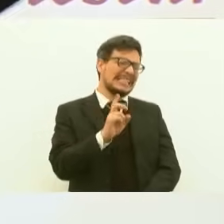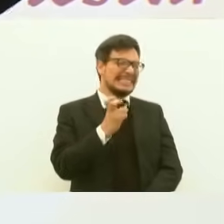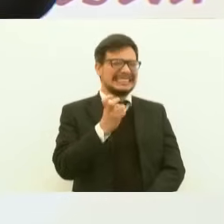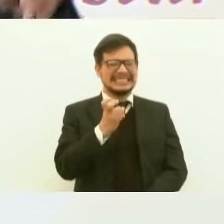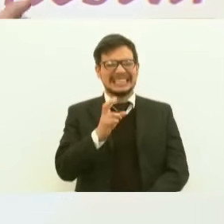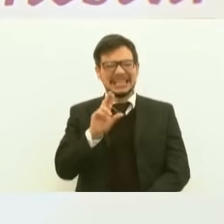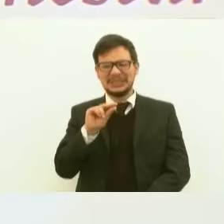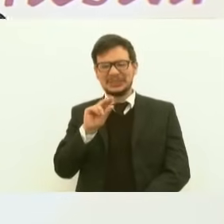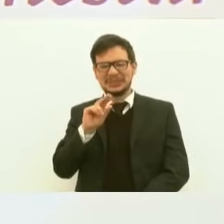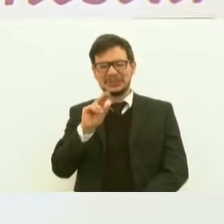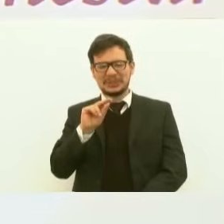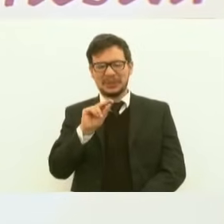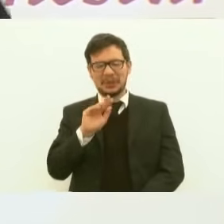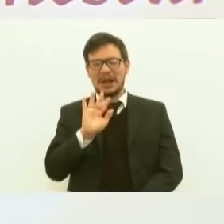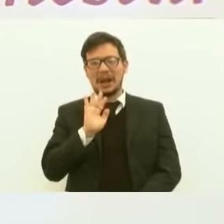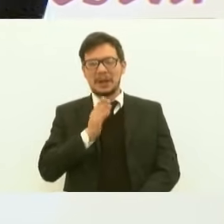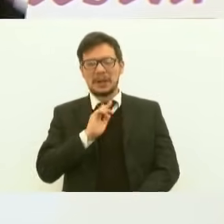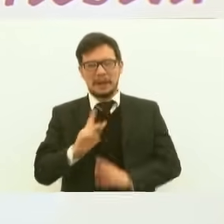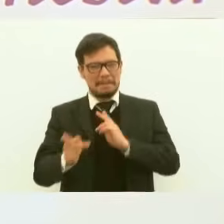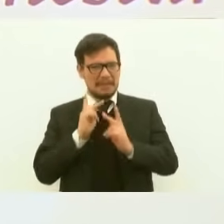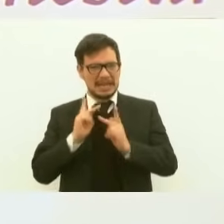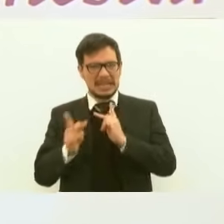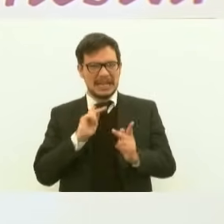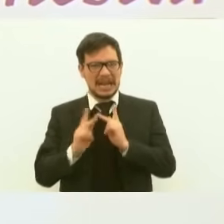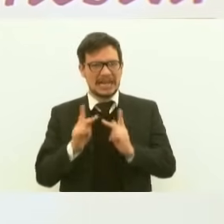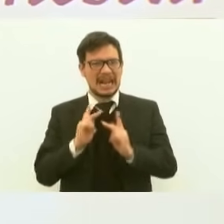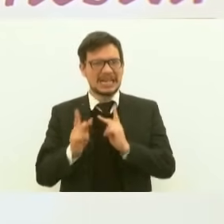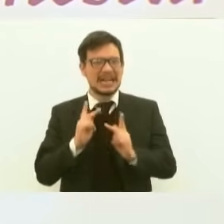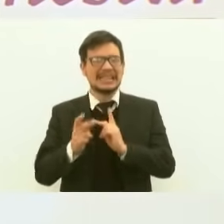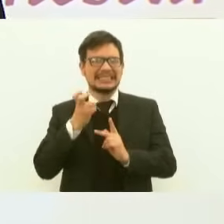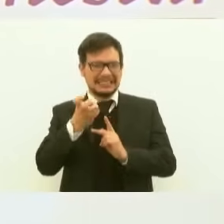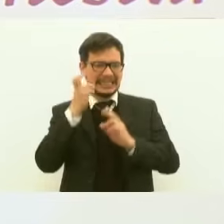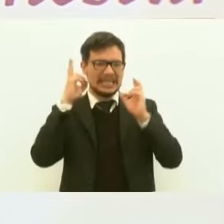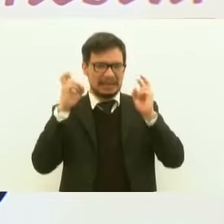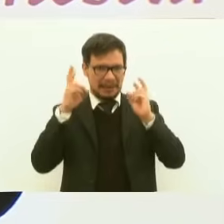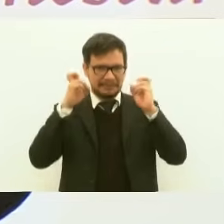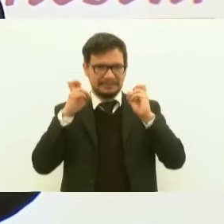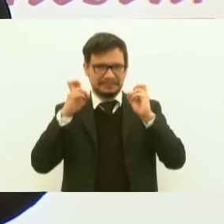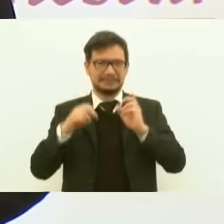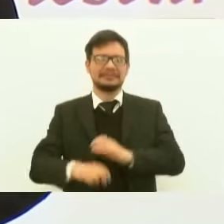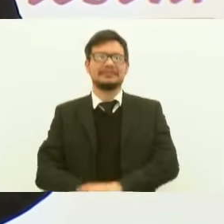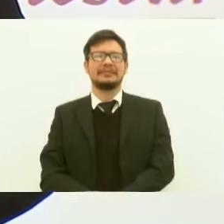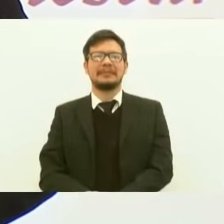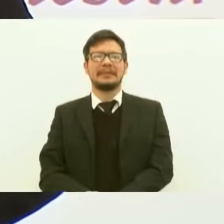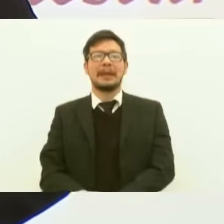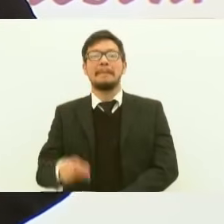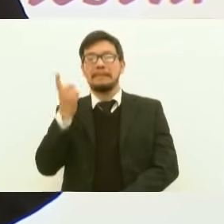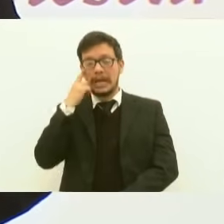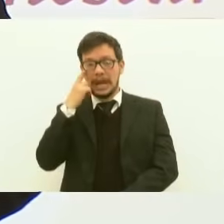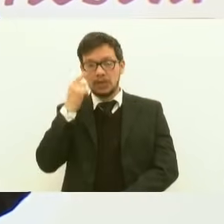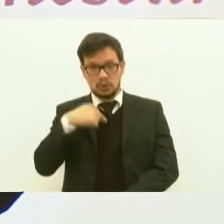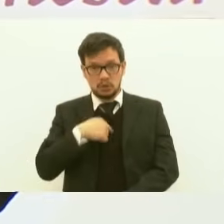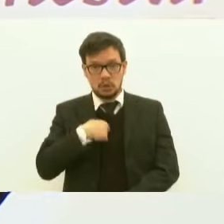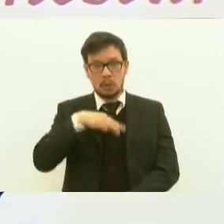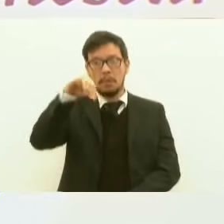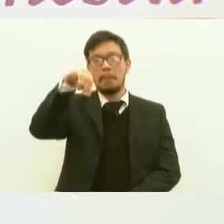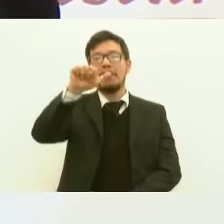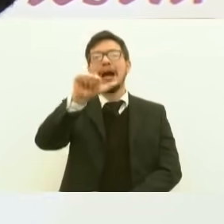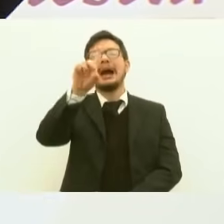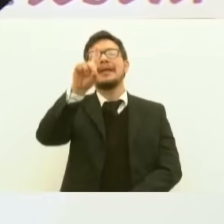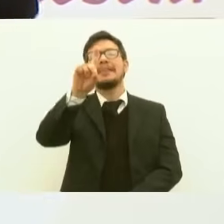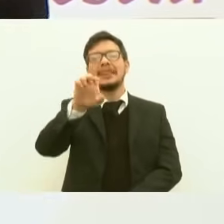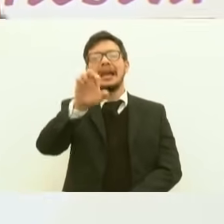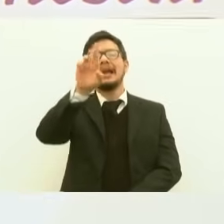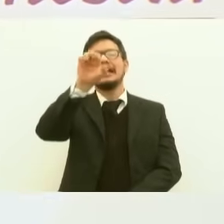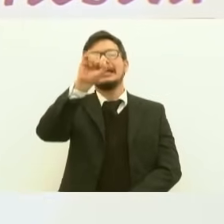Ya vamos a hablar de una vez sobre ese tema. Miren, yo soy maderista,